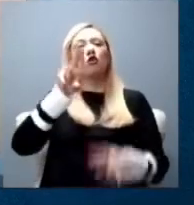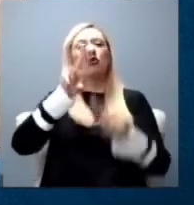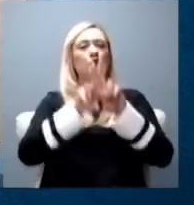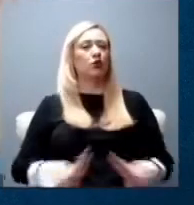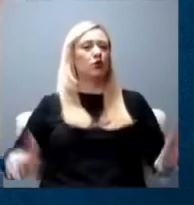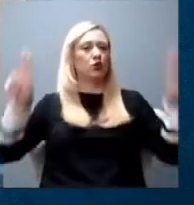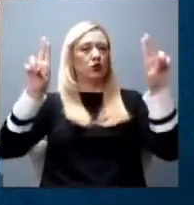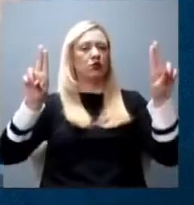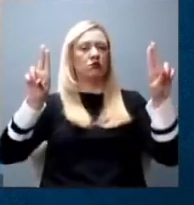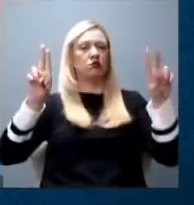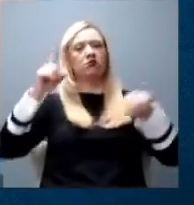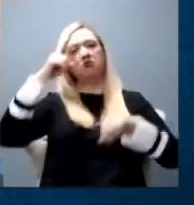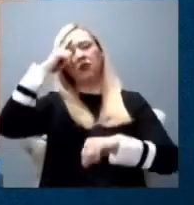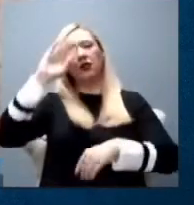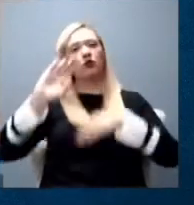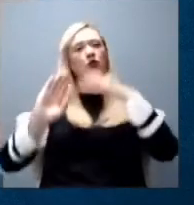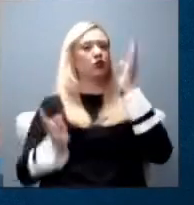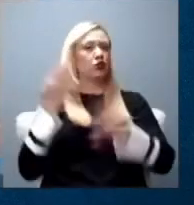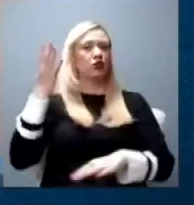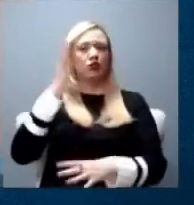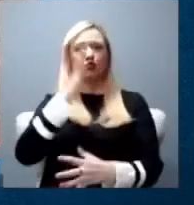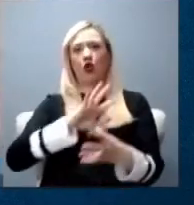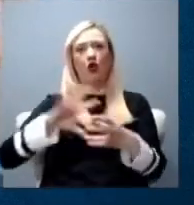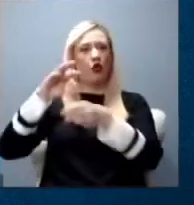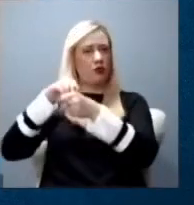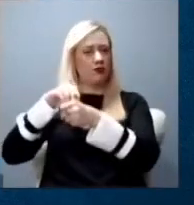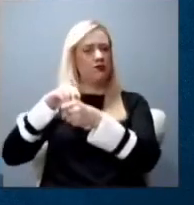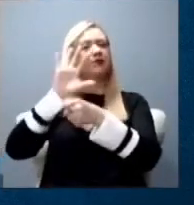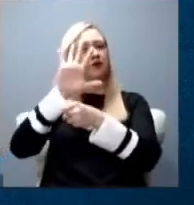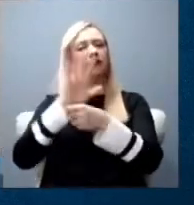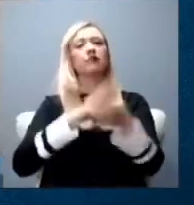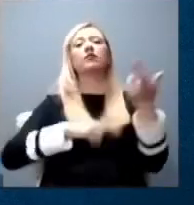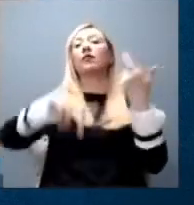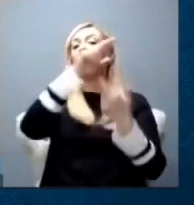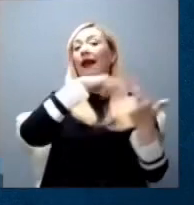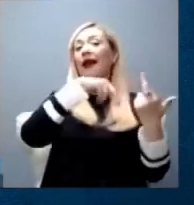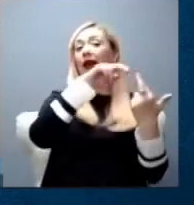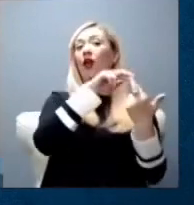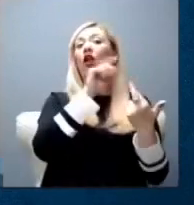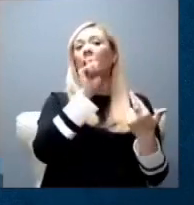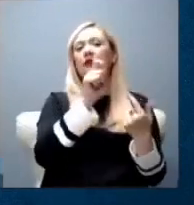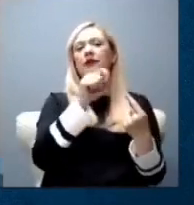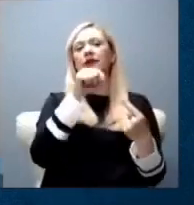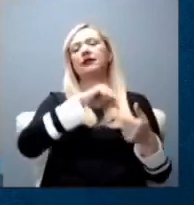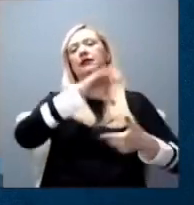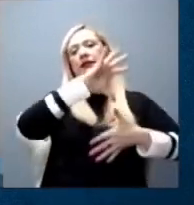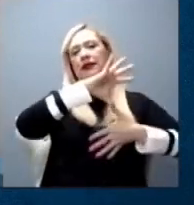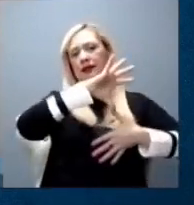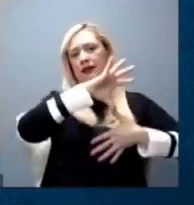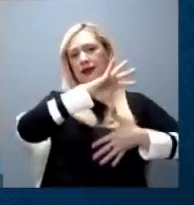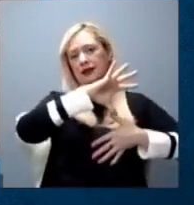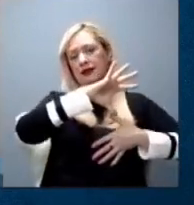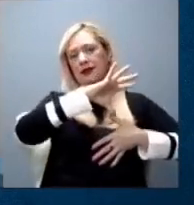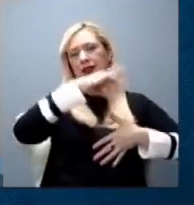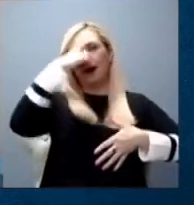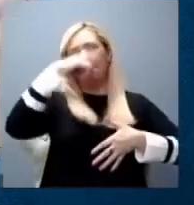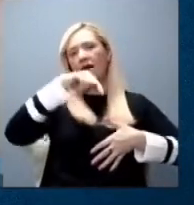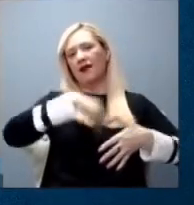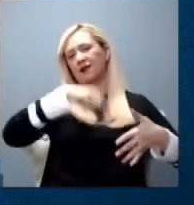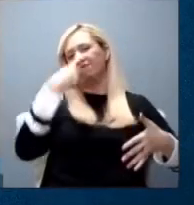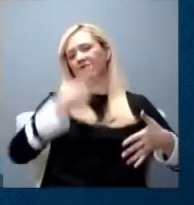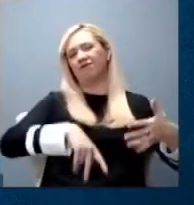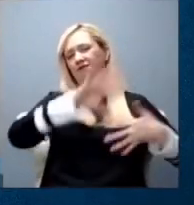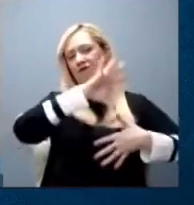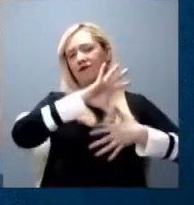las naciones del mundo, mientras que los regionales, por ejemplo, está el interamericano que rige para las Américas,